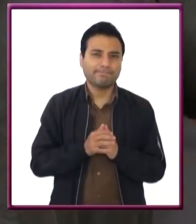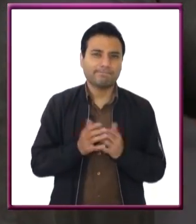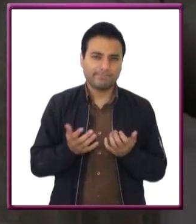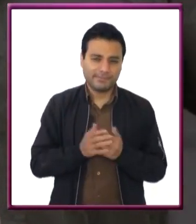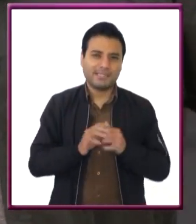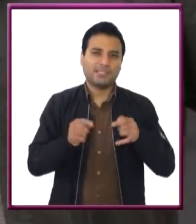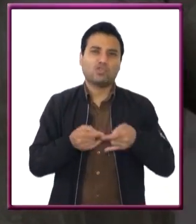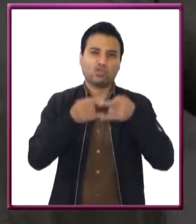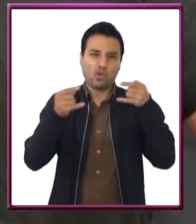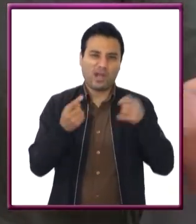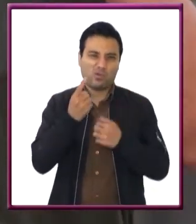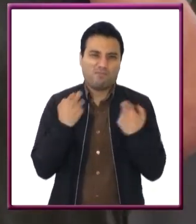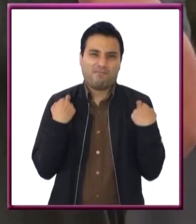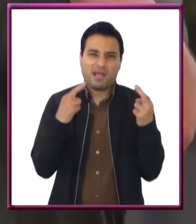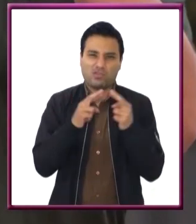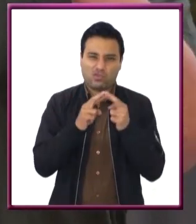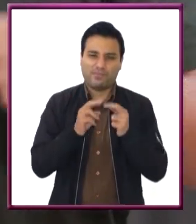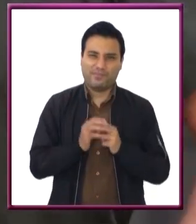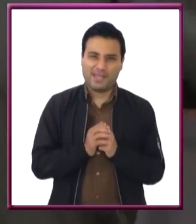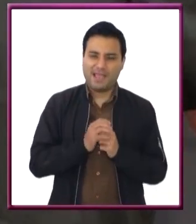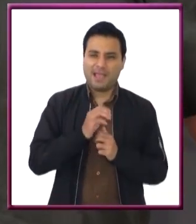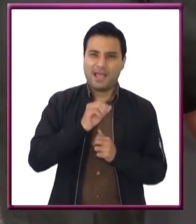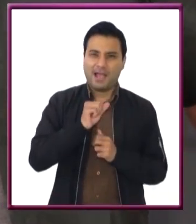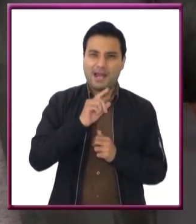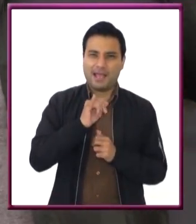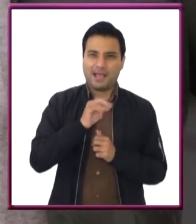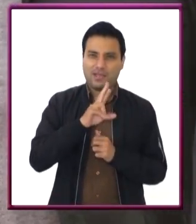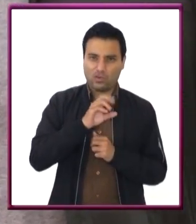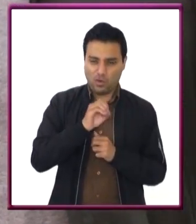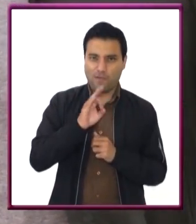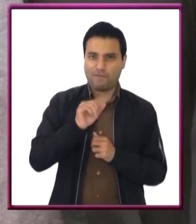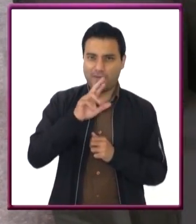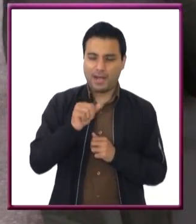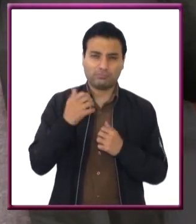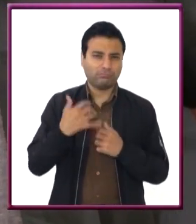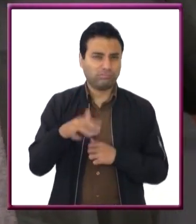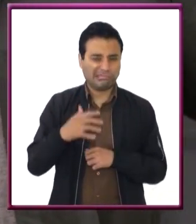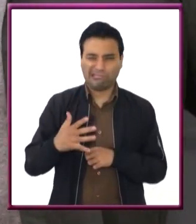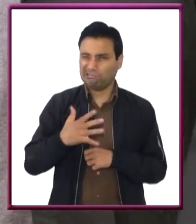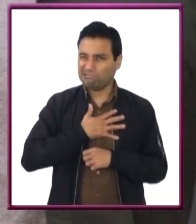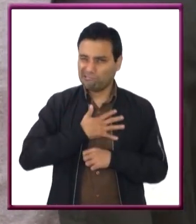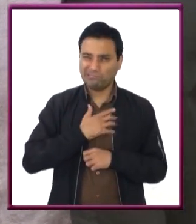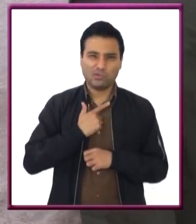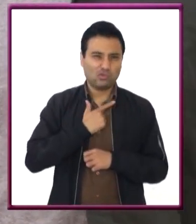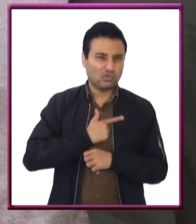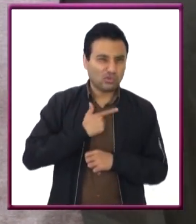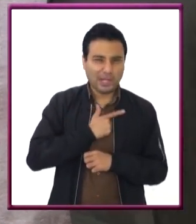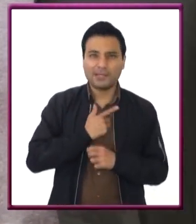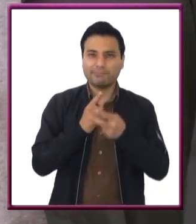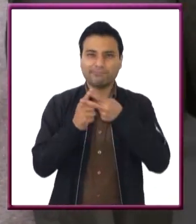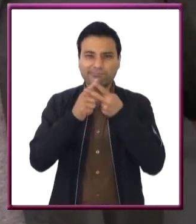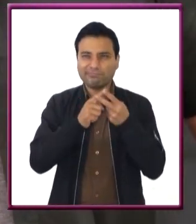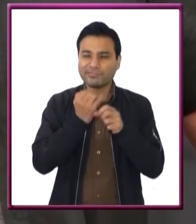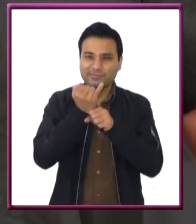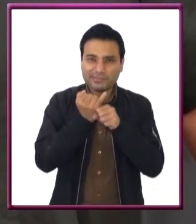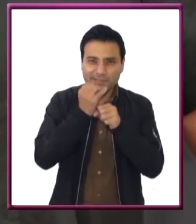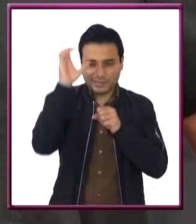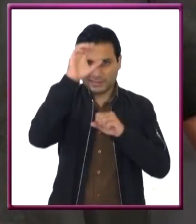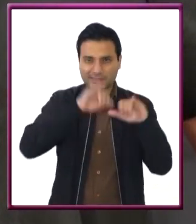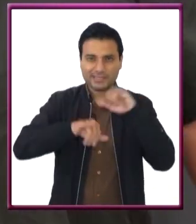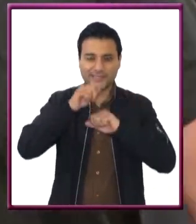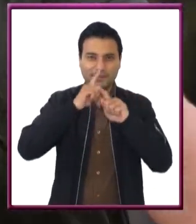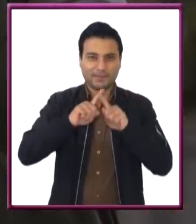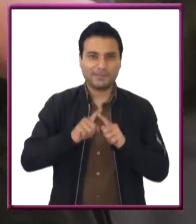y educación de un gran maestro, Alejandro Fara, quien todos los días nos contagia su pasión por la astronomía y la